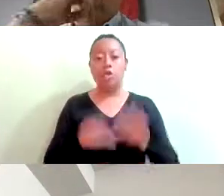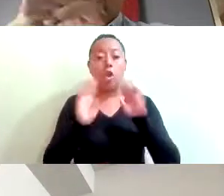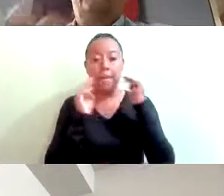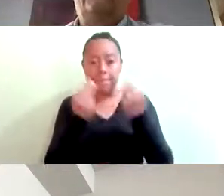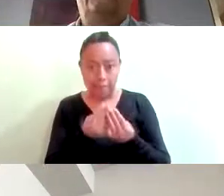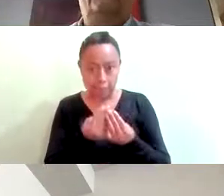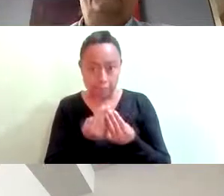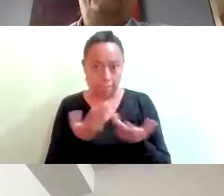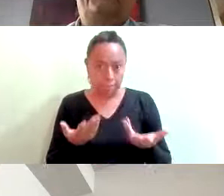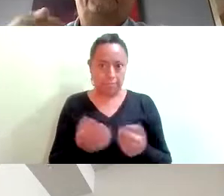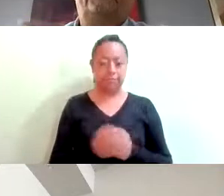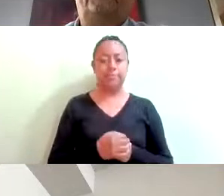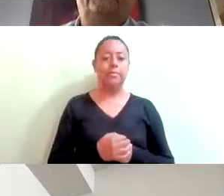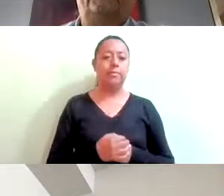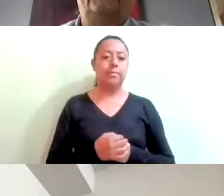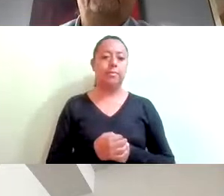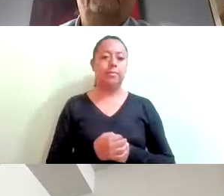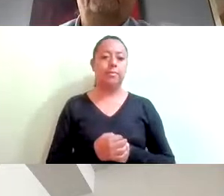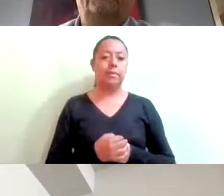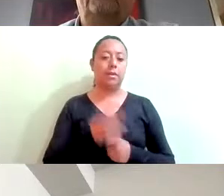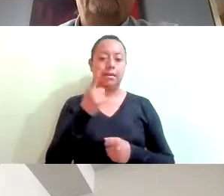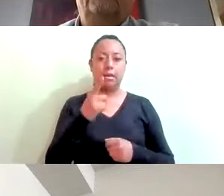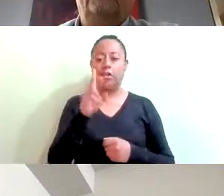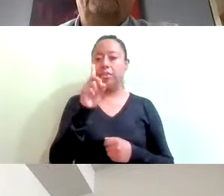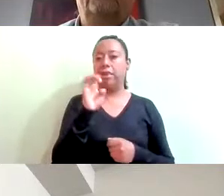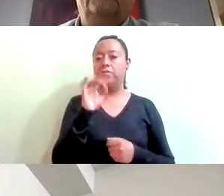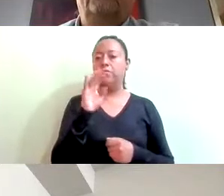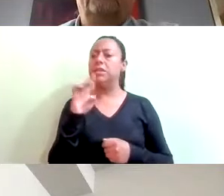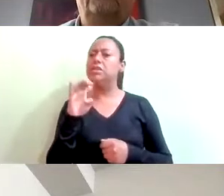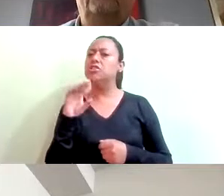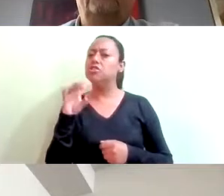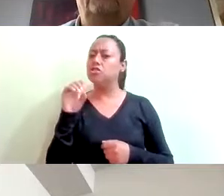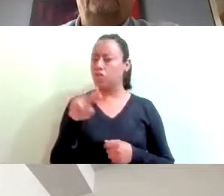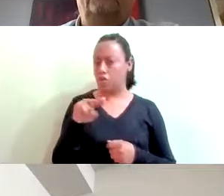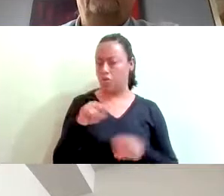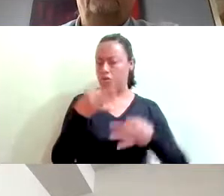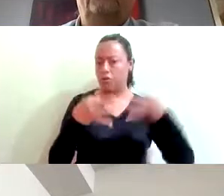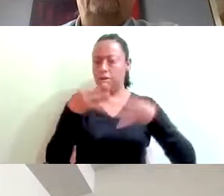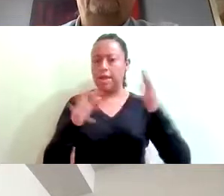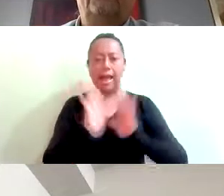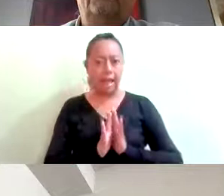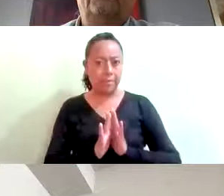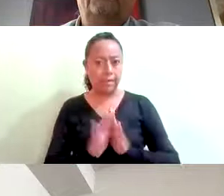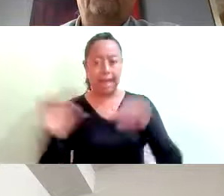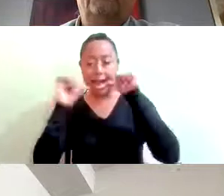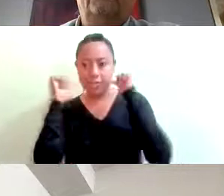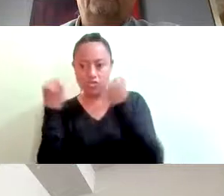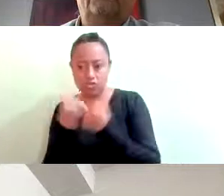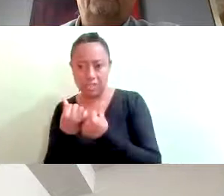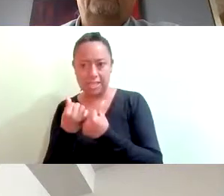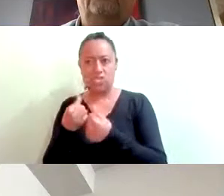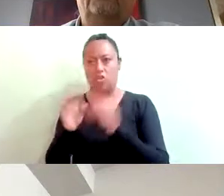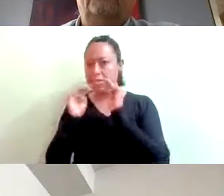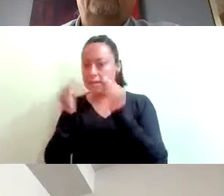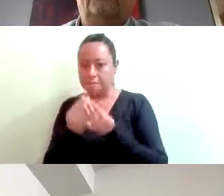organizada, por definición jurídica. ¿Cuál es la diferencia entre la asociación delictuosa y